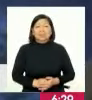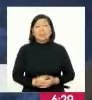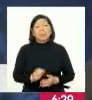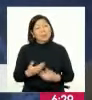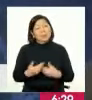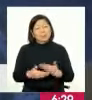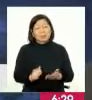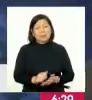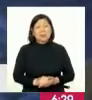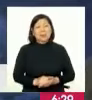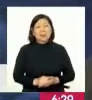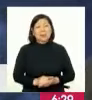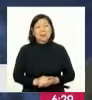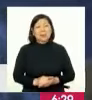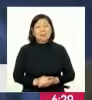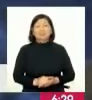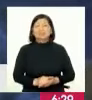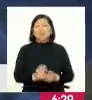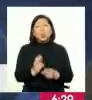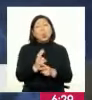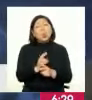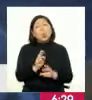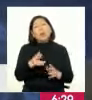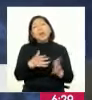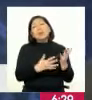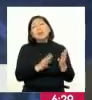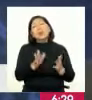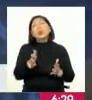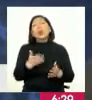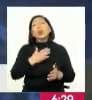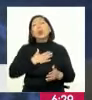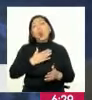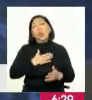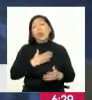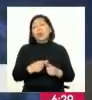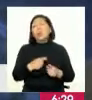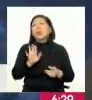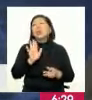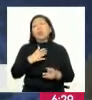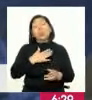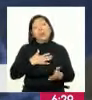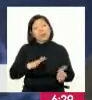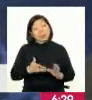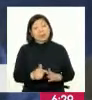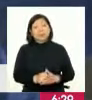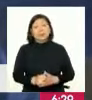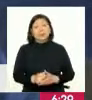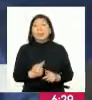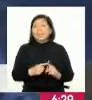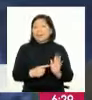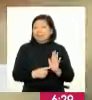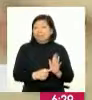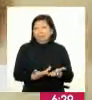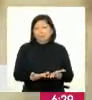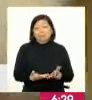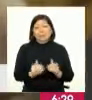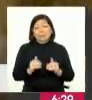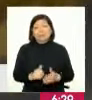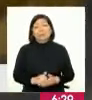de lado, pues, ¿no? Que nos que permita tenerlo acá, pues, porque de alguna manera representa al icono,